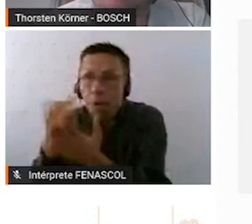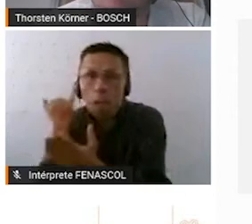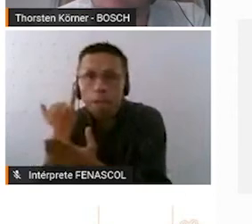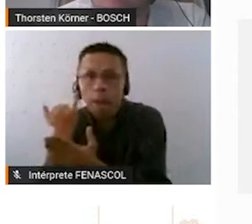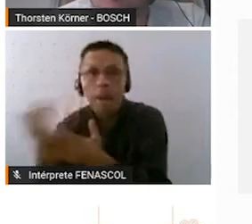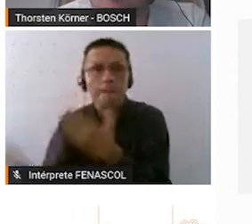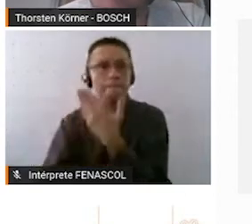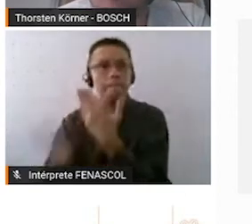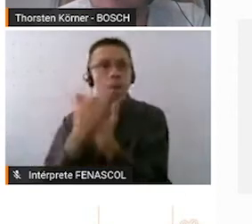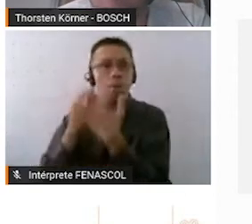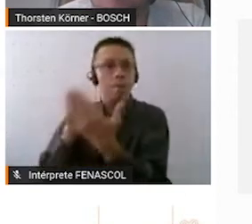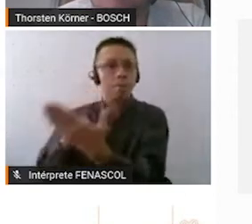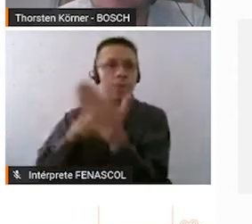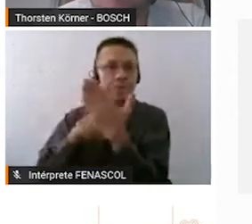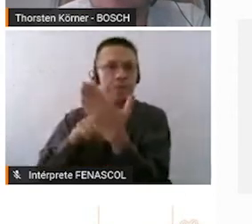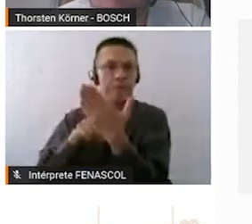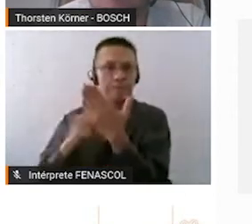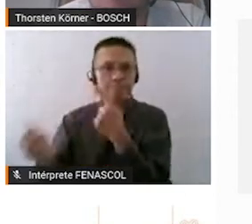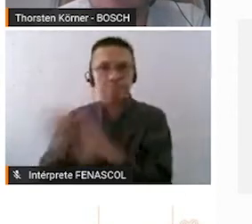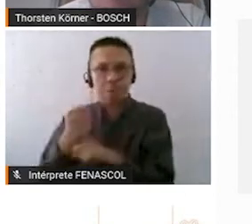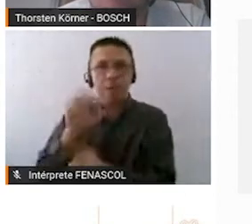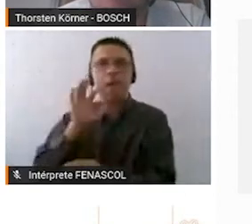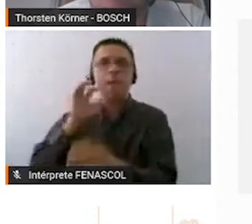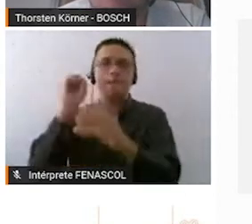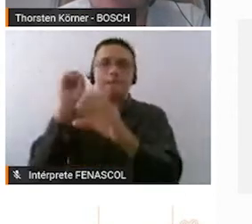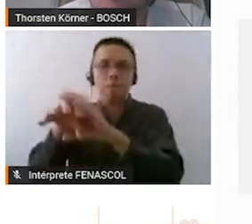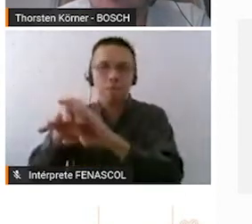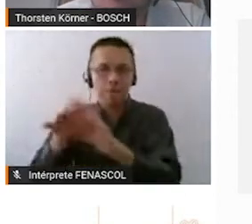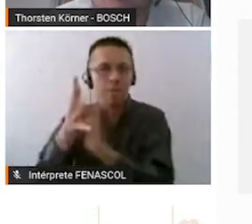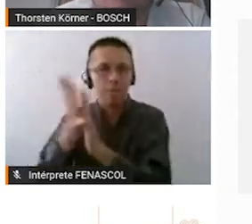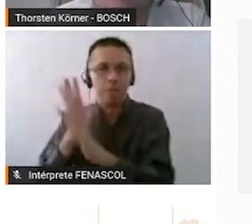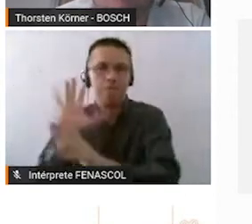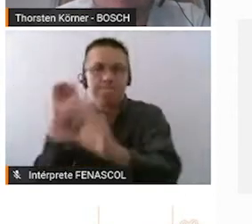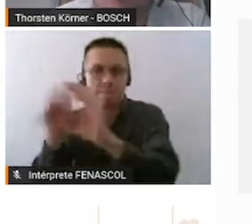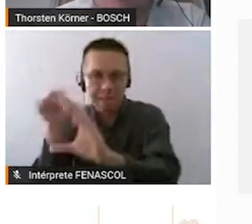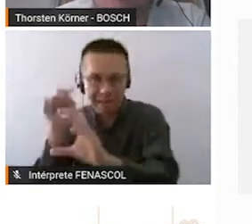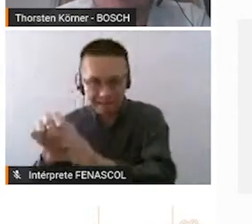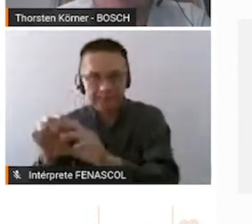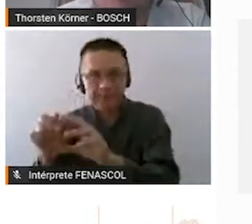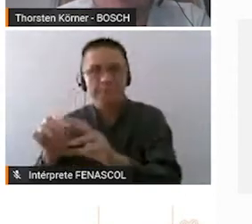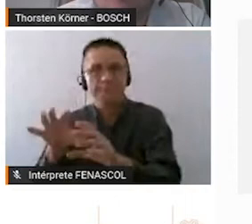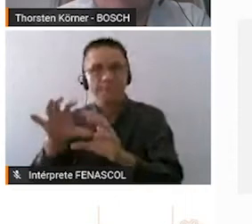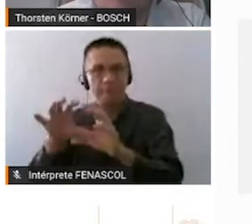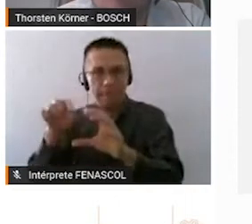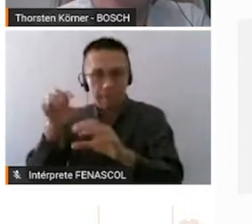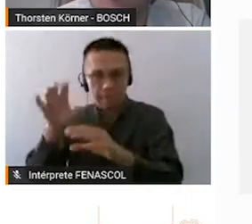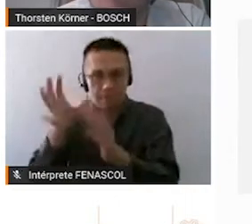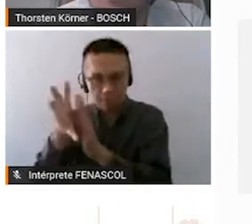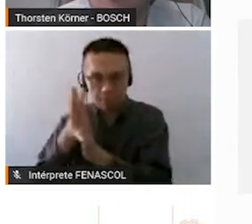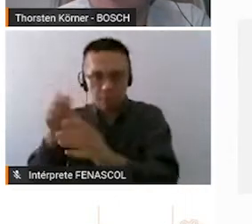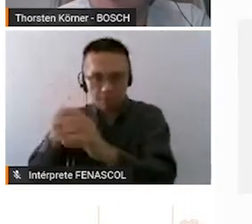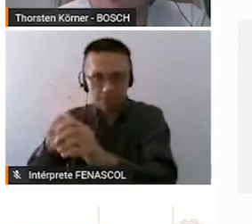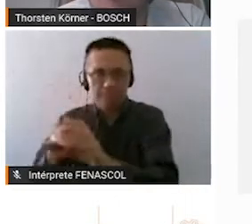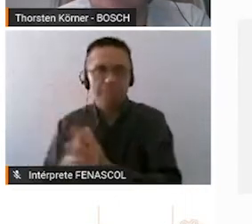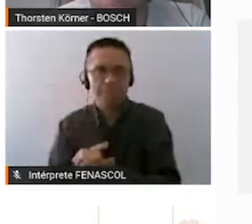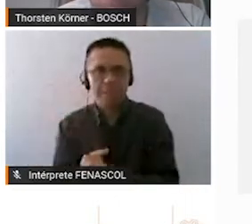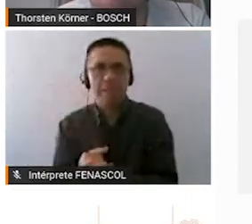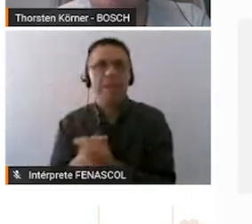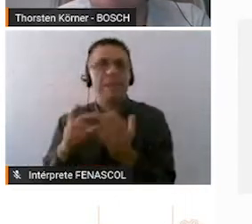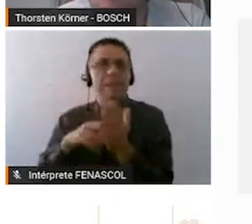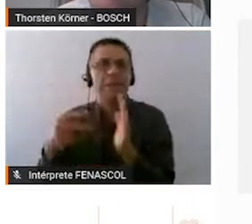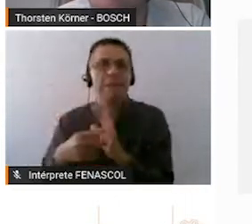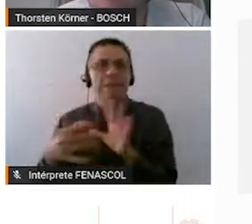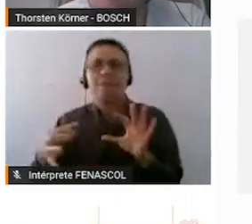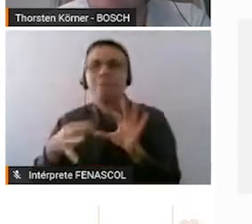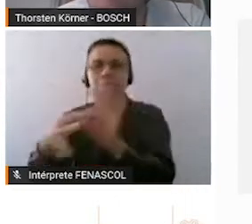el mismo gateway, la misma interfaz. De esta forma, yo ya tengo una máquina conectada y desde